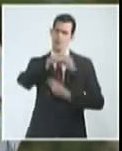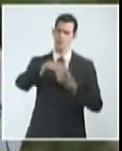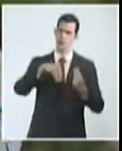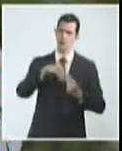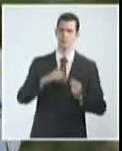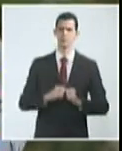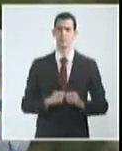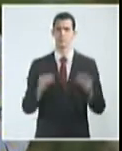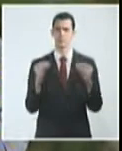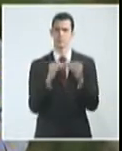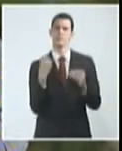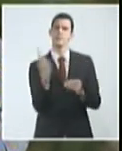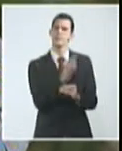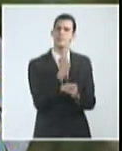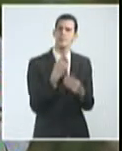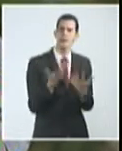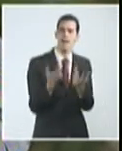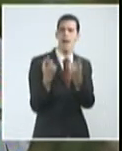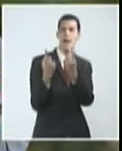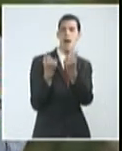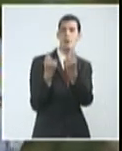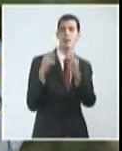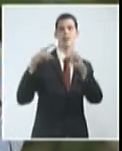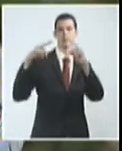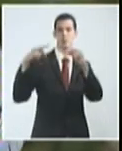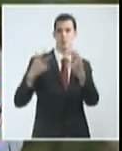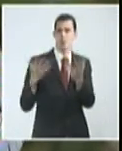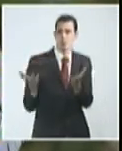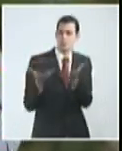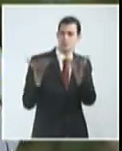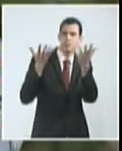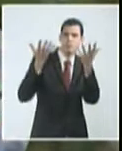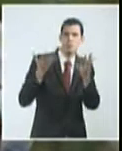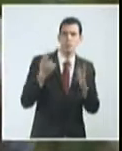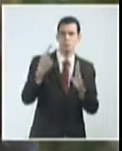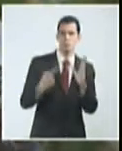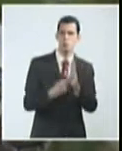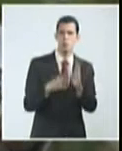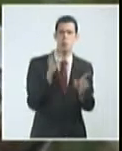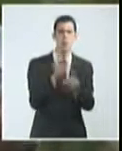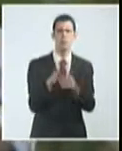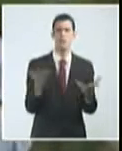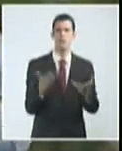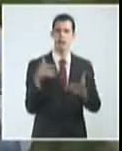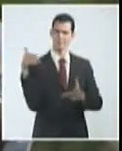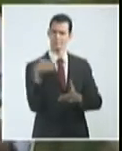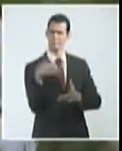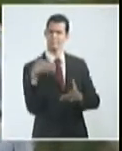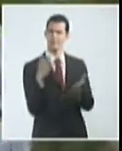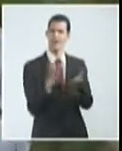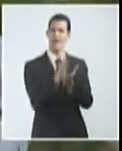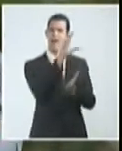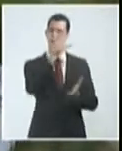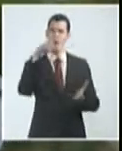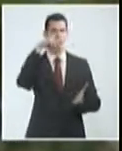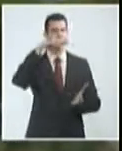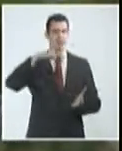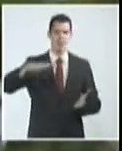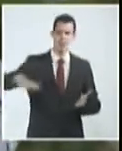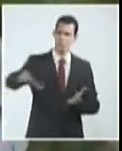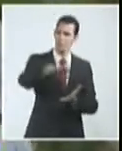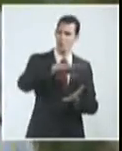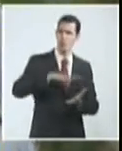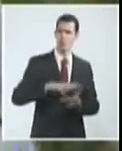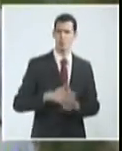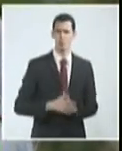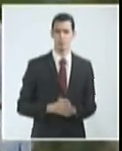las puertas al turismo, que se inicie el curso escolar con todo su entusiasmo, toda su alegría y todo